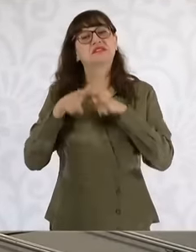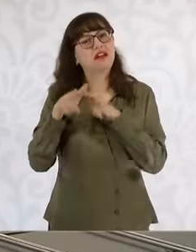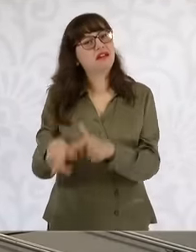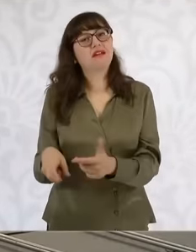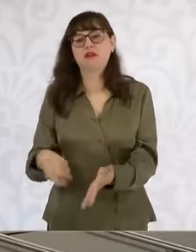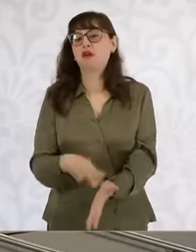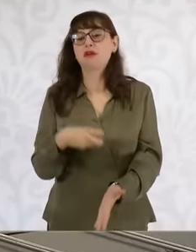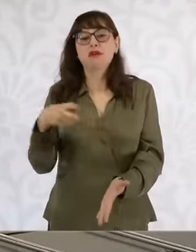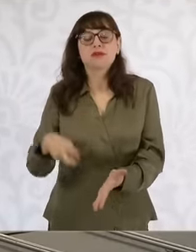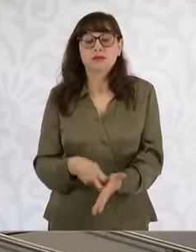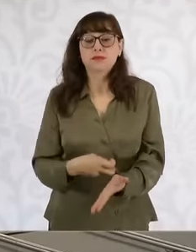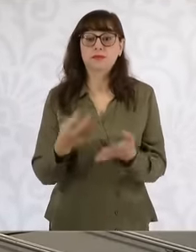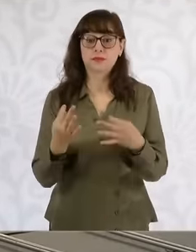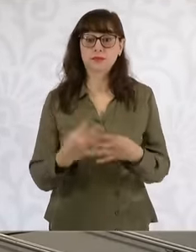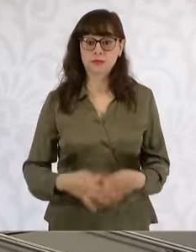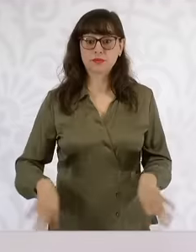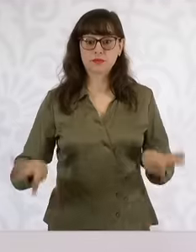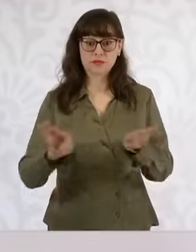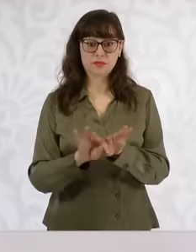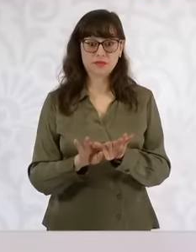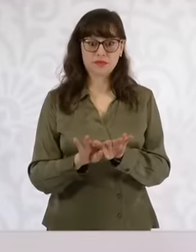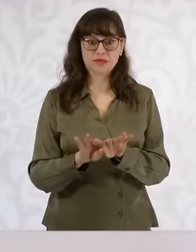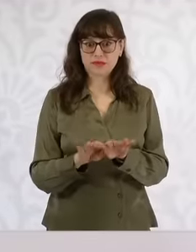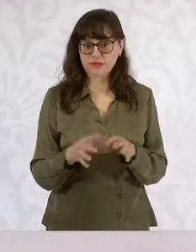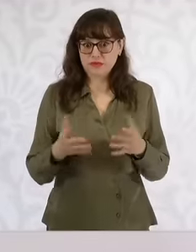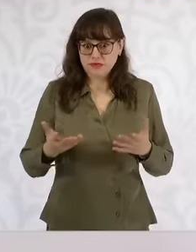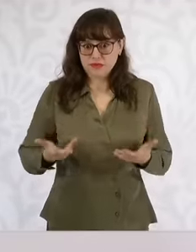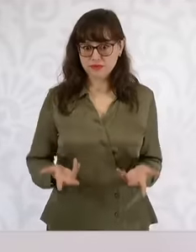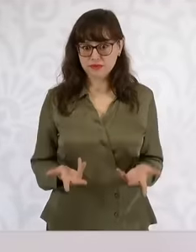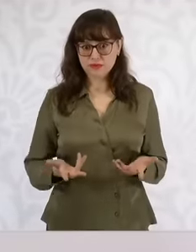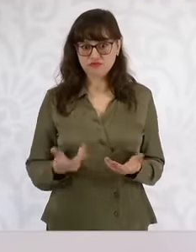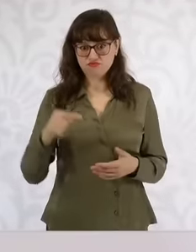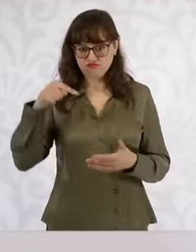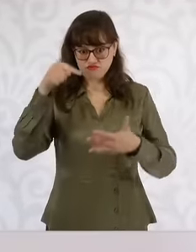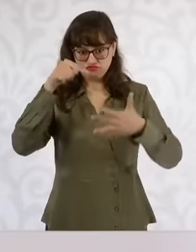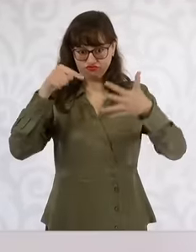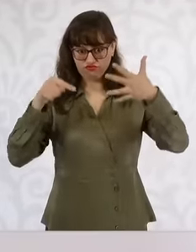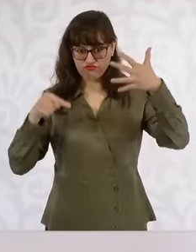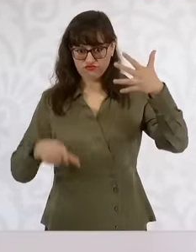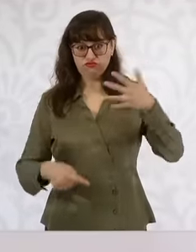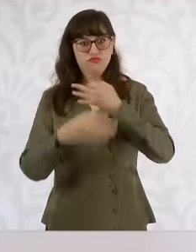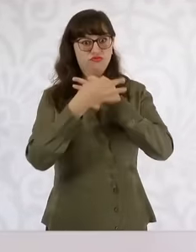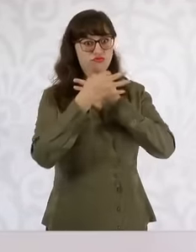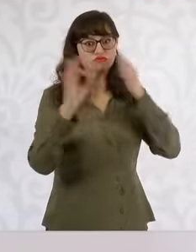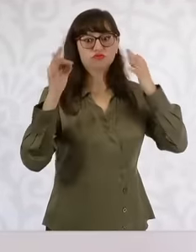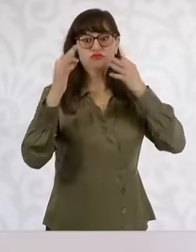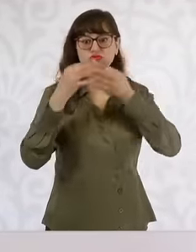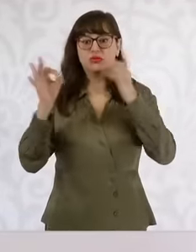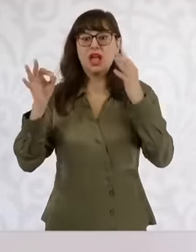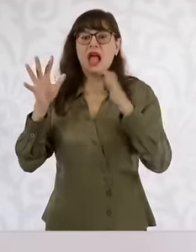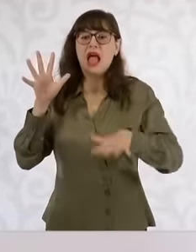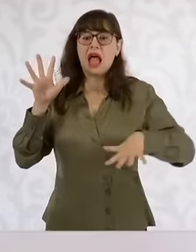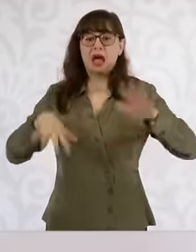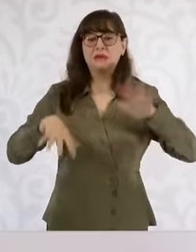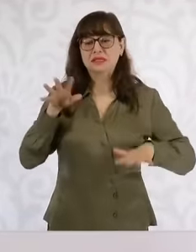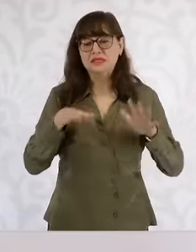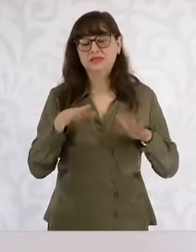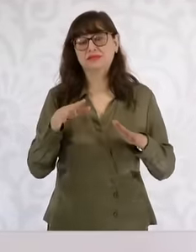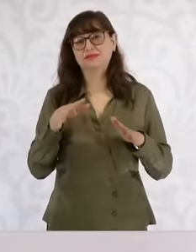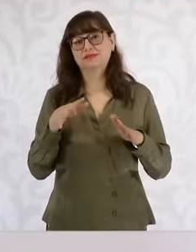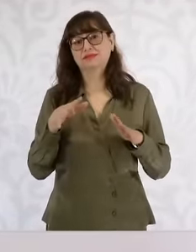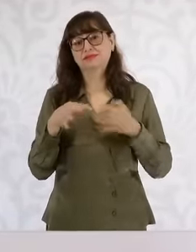son posicionamientos. Ahora, los puntos que tienen estas declaraciones a veces son necesariamente vagos, porque